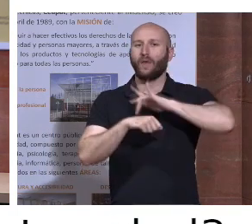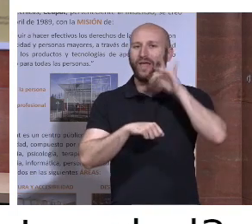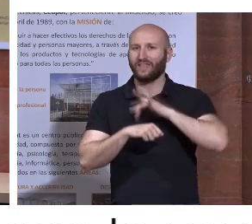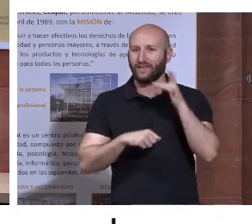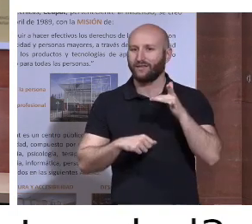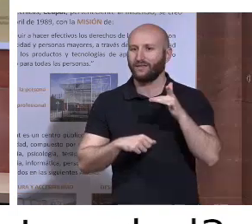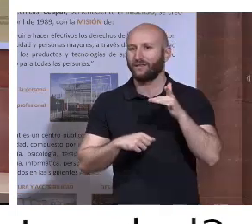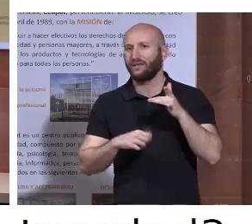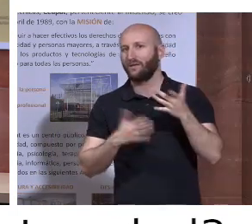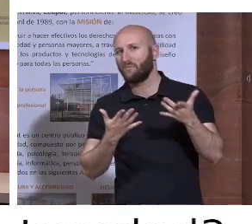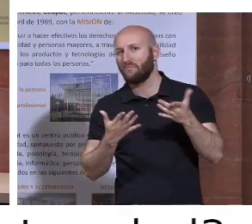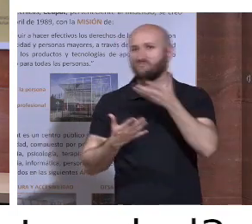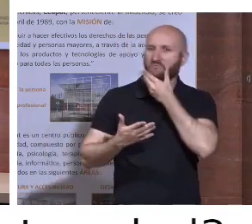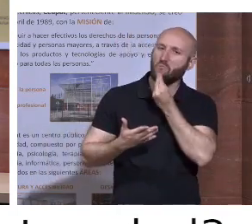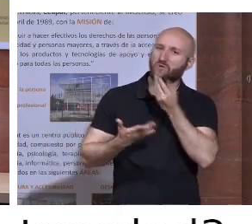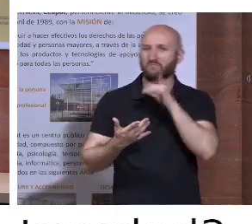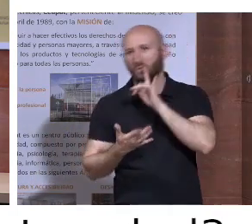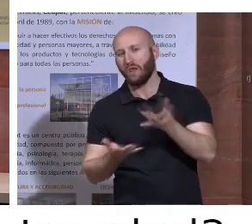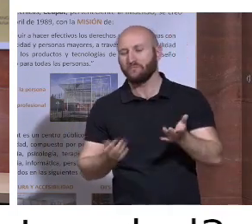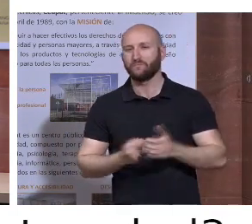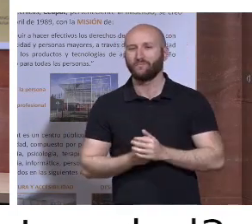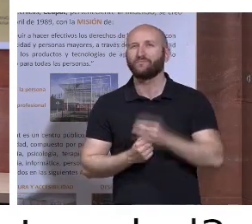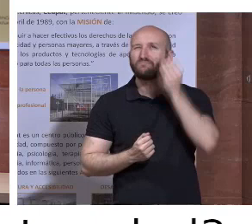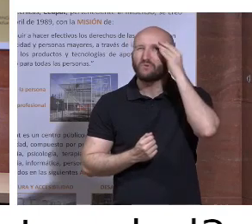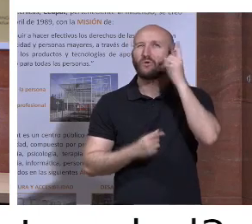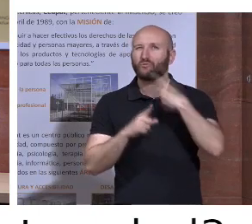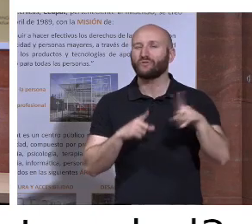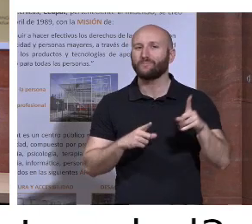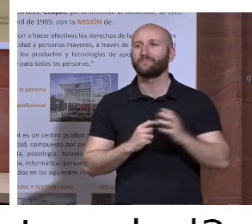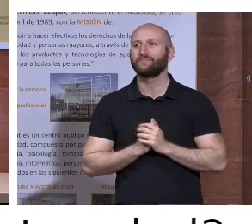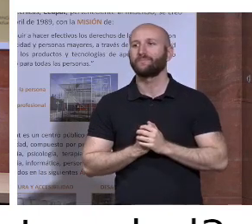pues mira, nuestra madre es bonita. Se me ocurre una cosa.